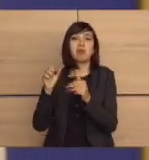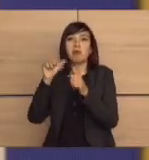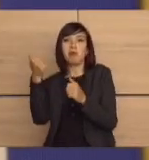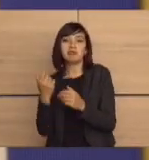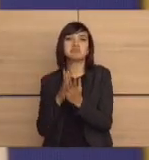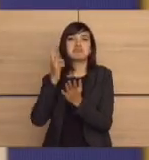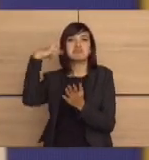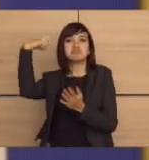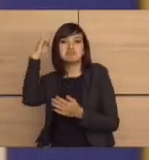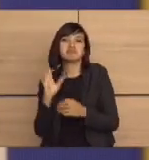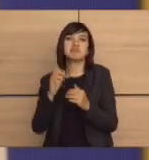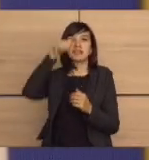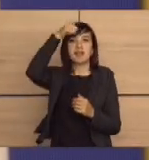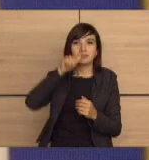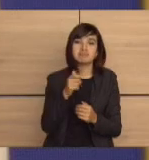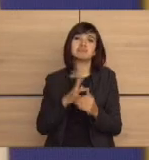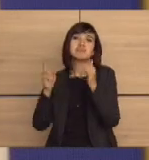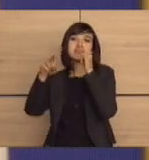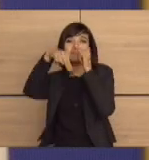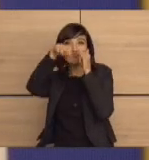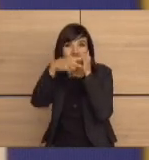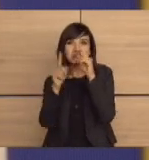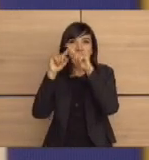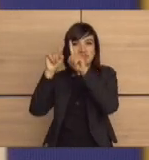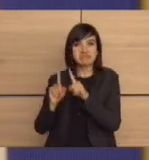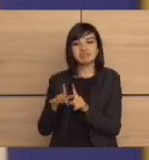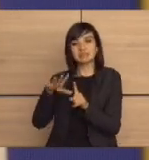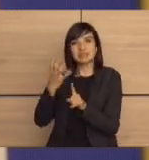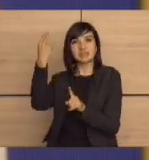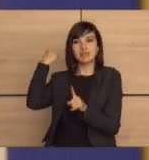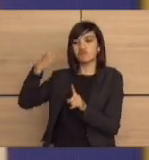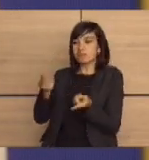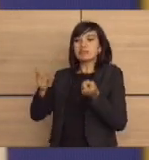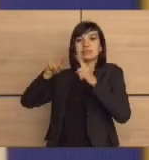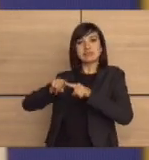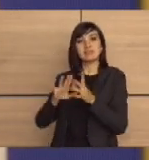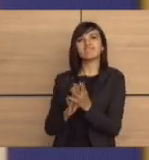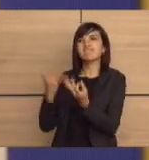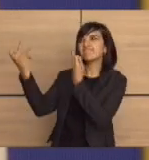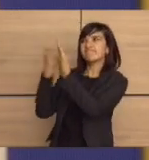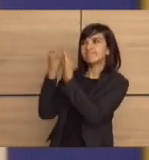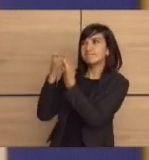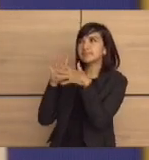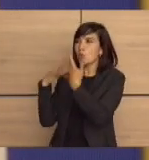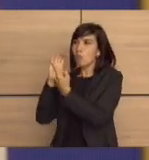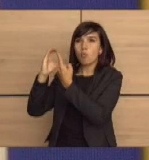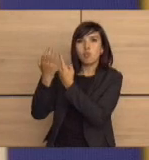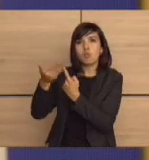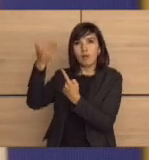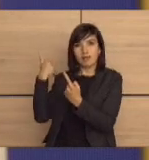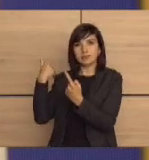vida misma que lo va situando, sino que la historia le da la dimensión del